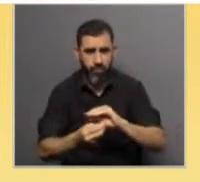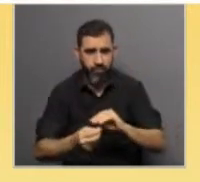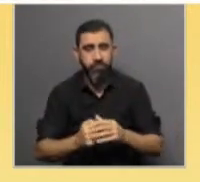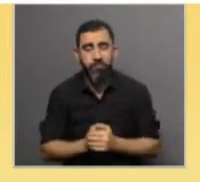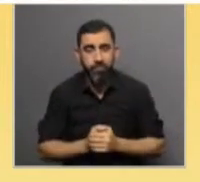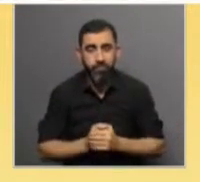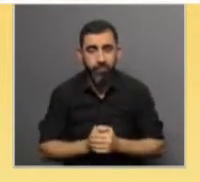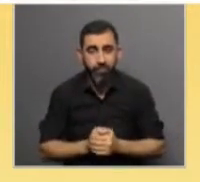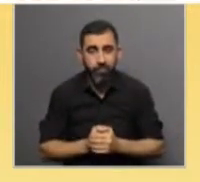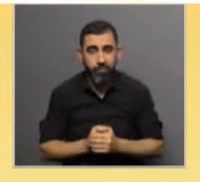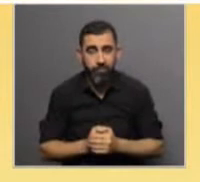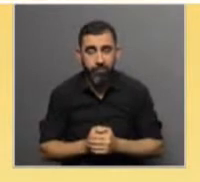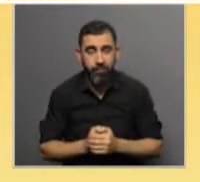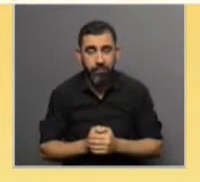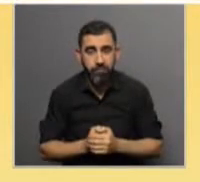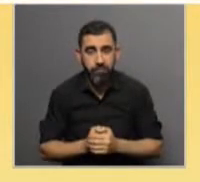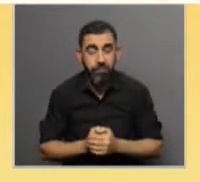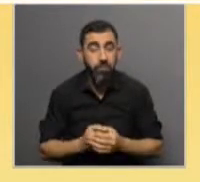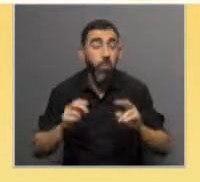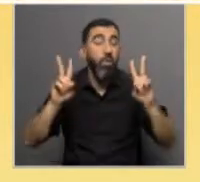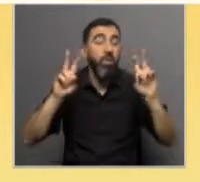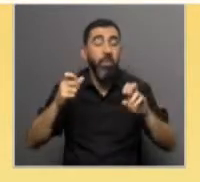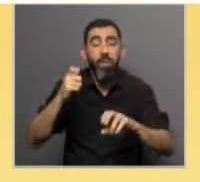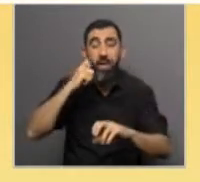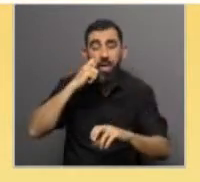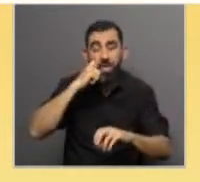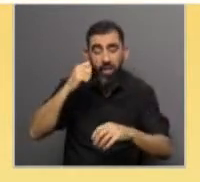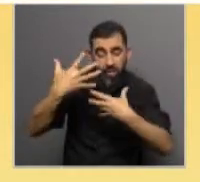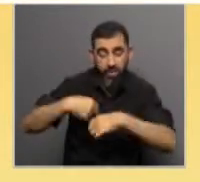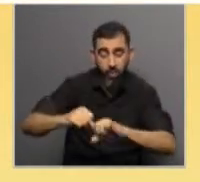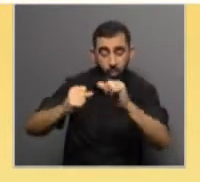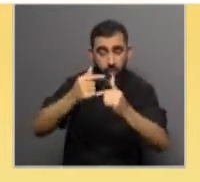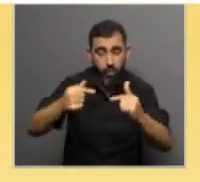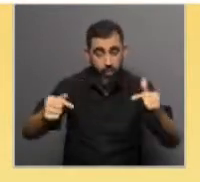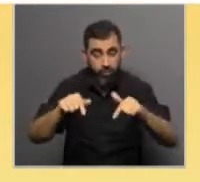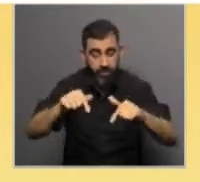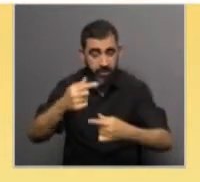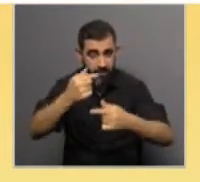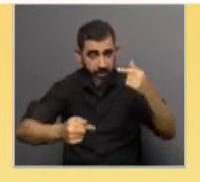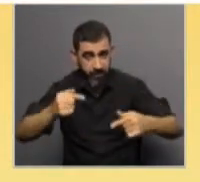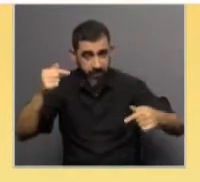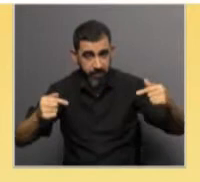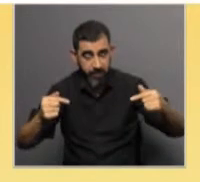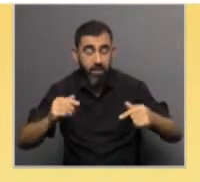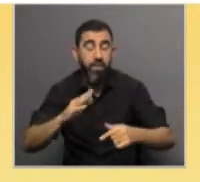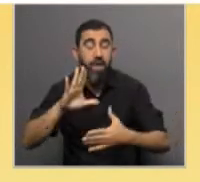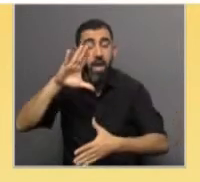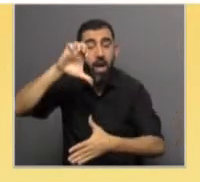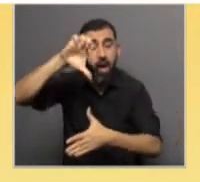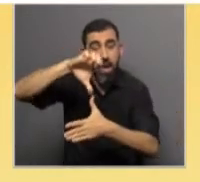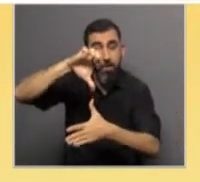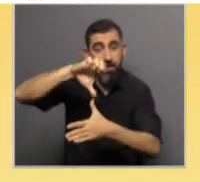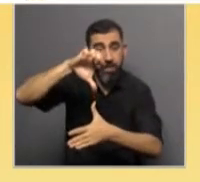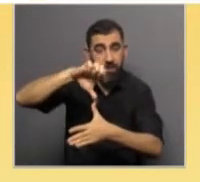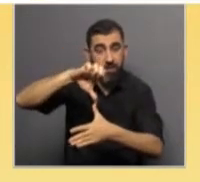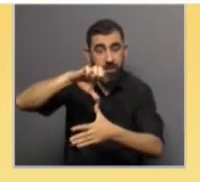conociendo las edades de los yacimientos arqueológicos en América del Sur